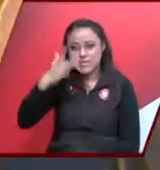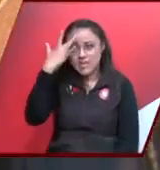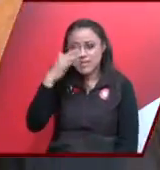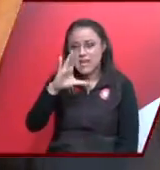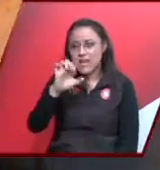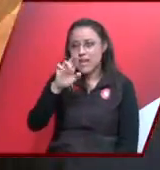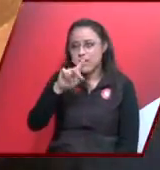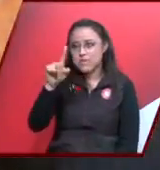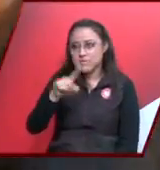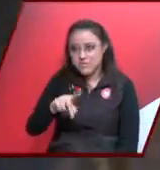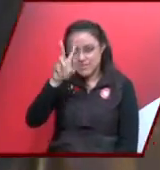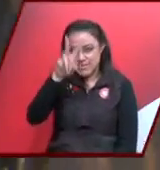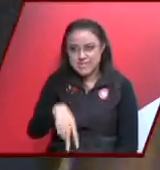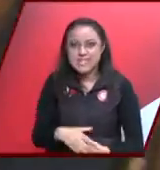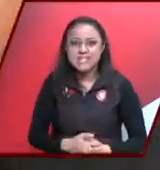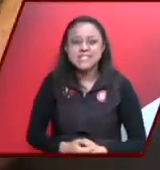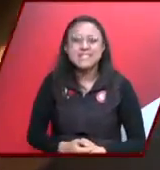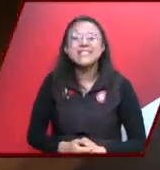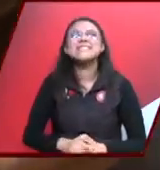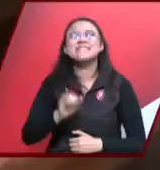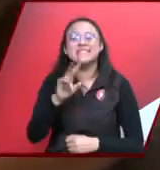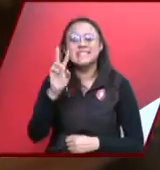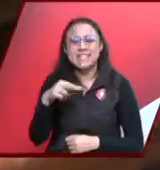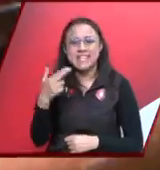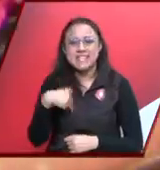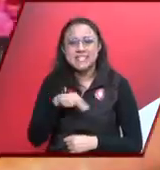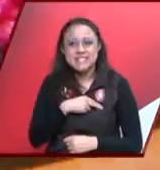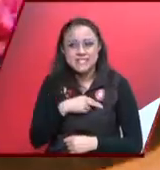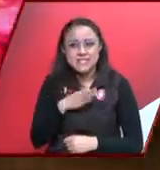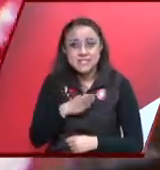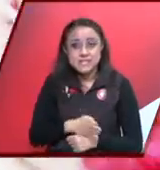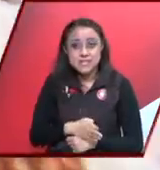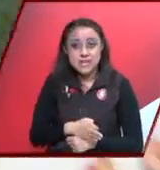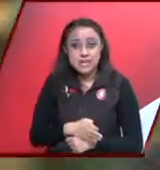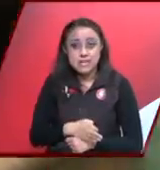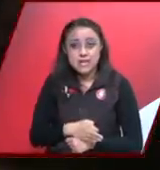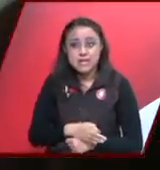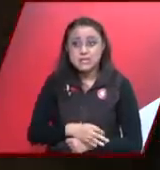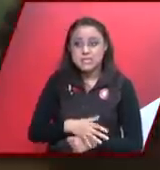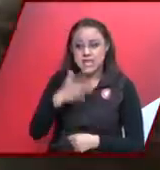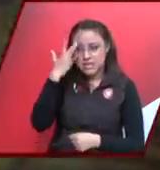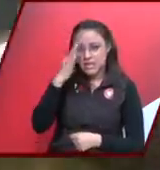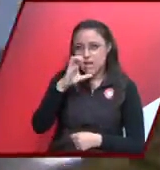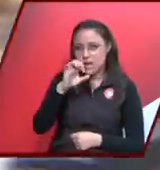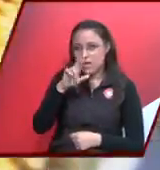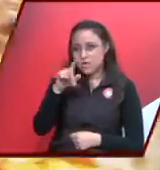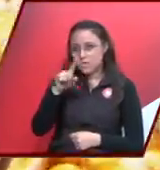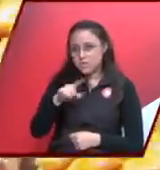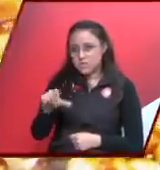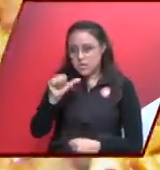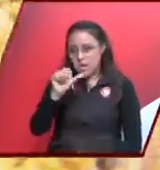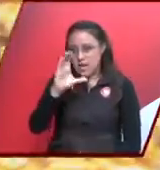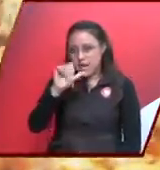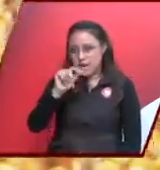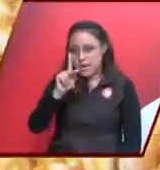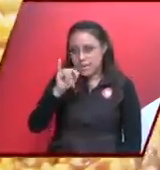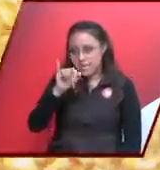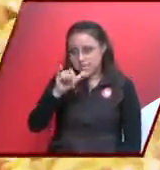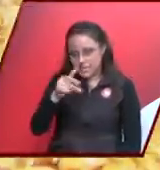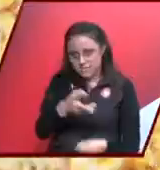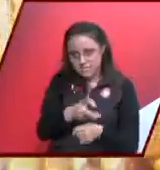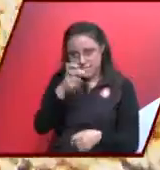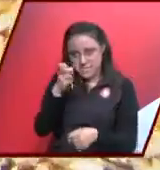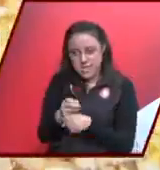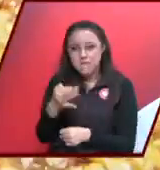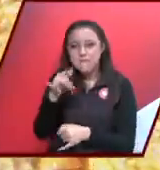¿o no, señora Mari? Claro que sí. Nosotros, los nativos de Santa Cruz Acalpizca, les hacemos la invitación a la feria.